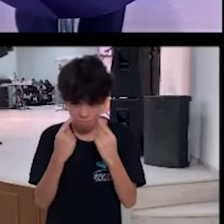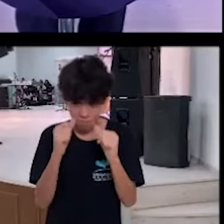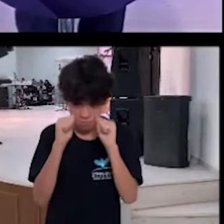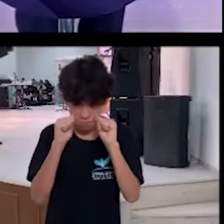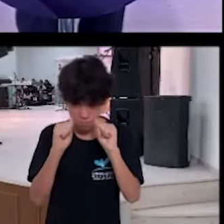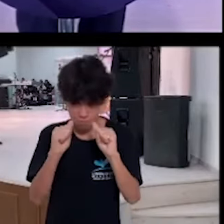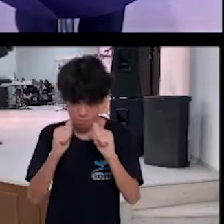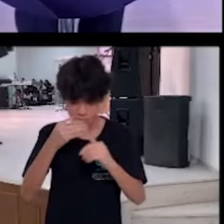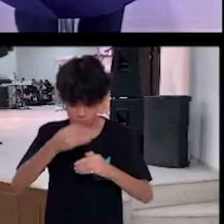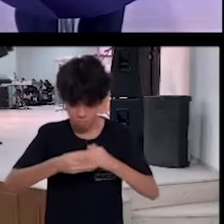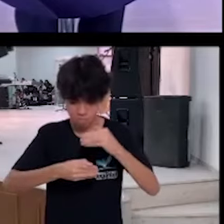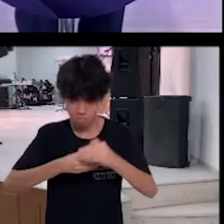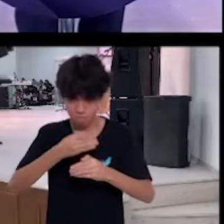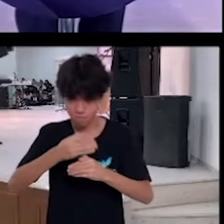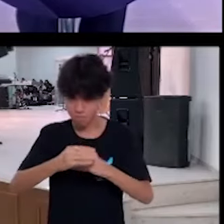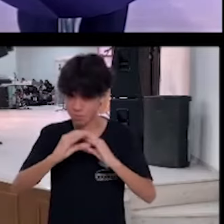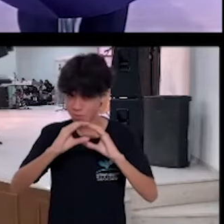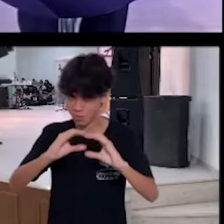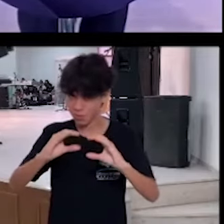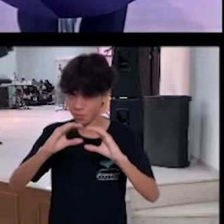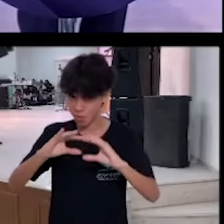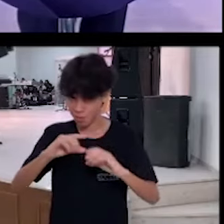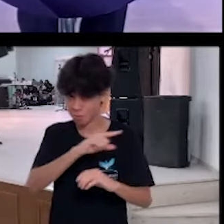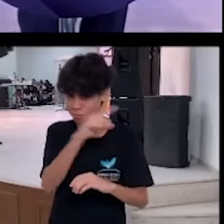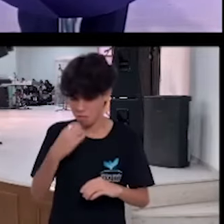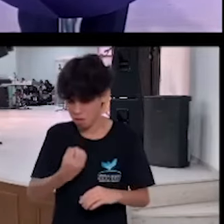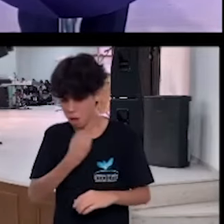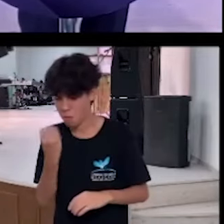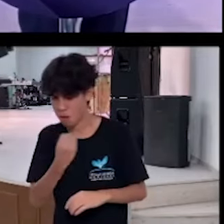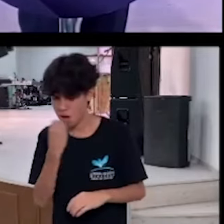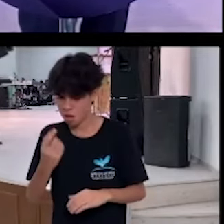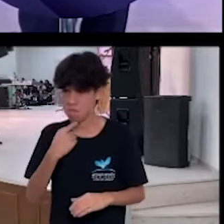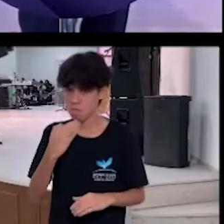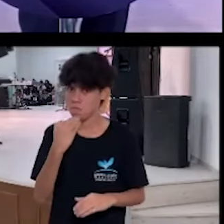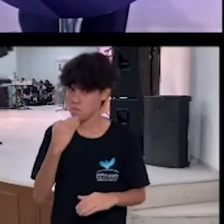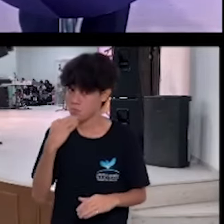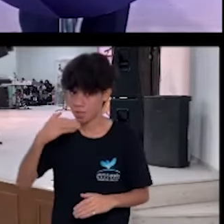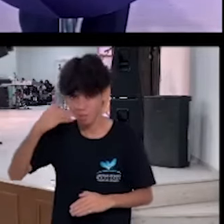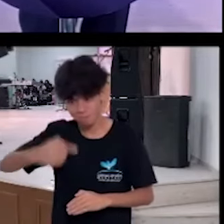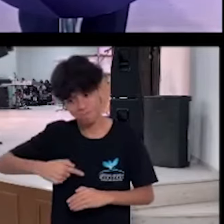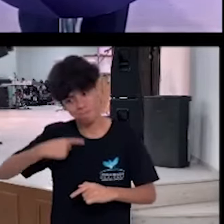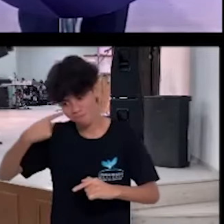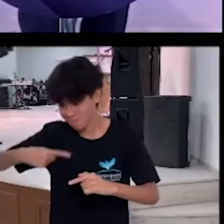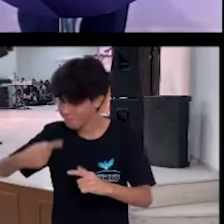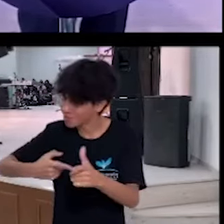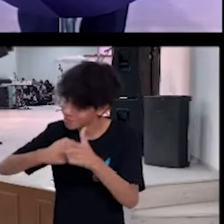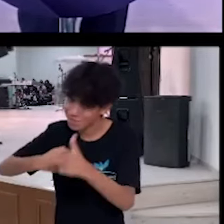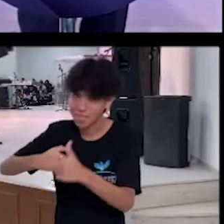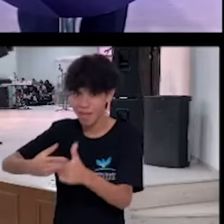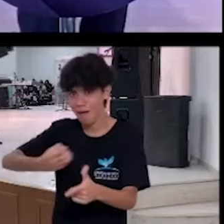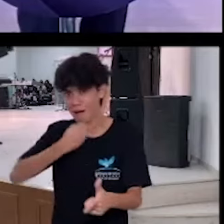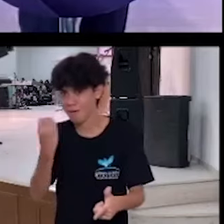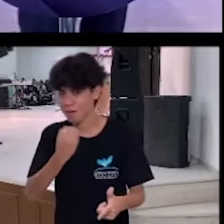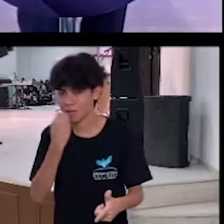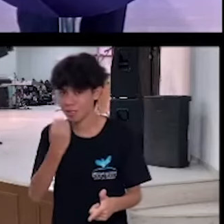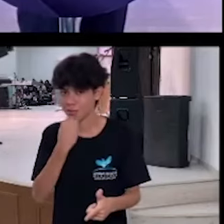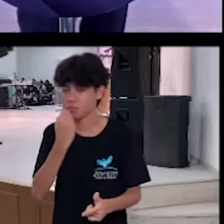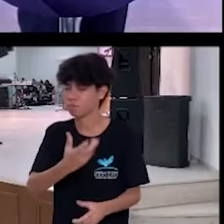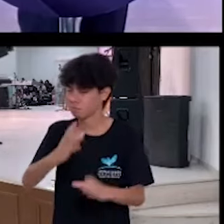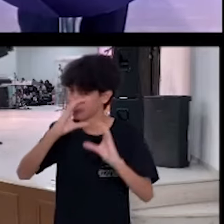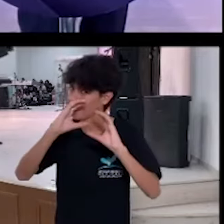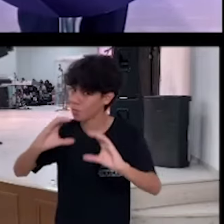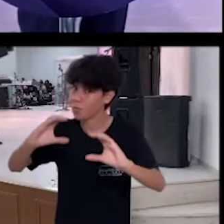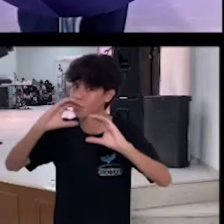pasos. No descuide su vida de oración, todo lo demás que ya hemos, los puntos que hemos examinado. ¿Por qué? Porque puedes